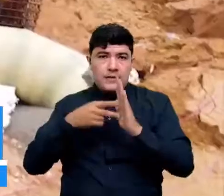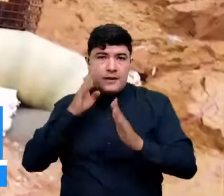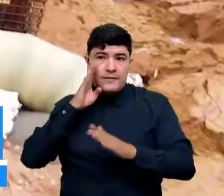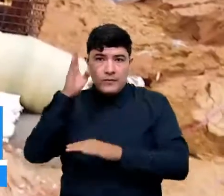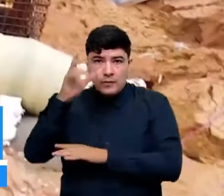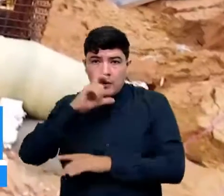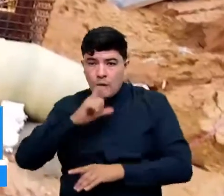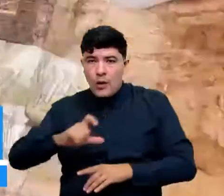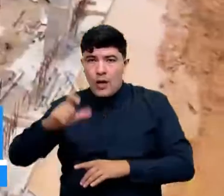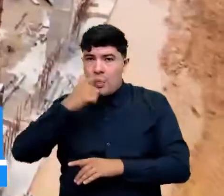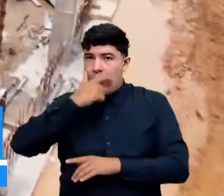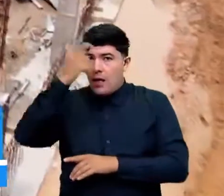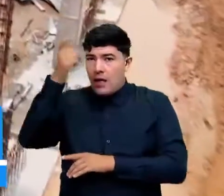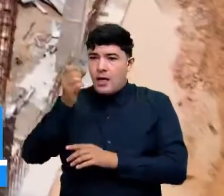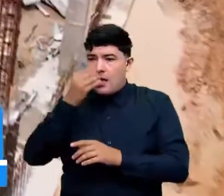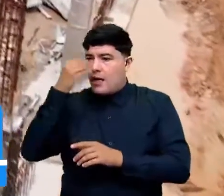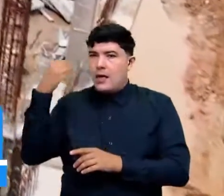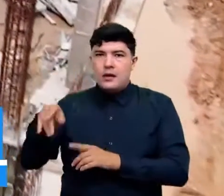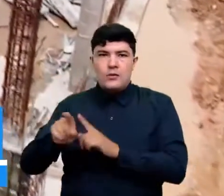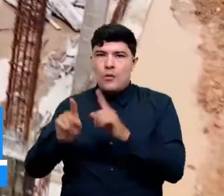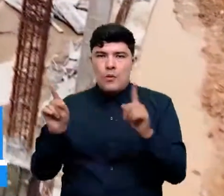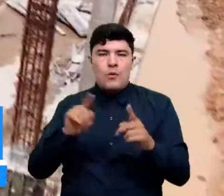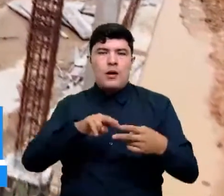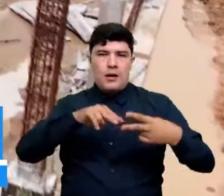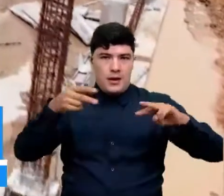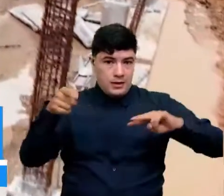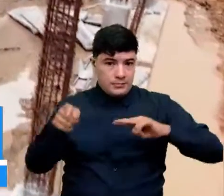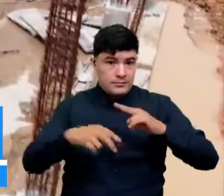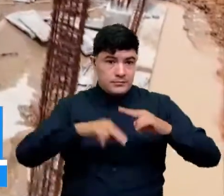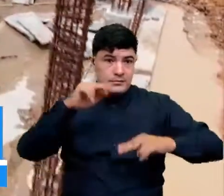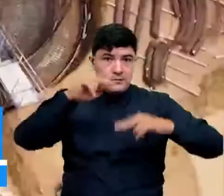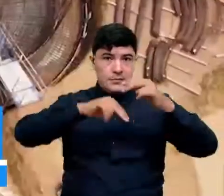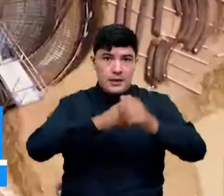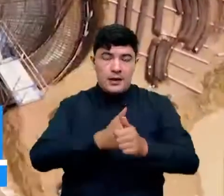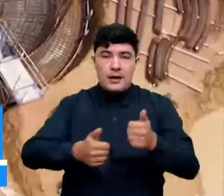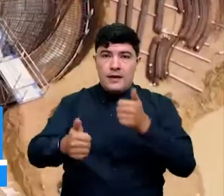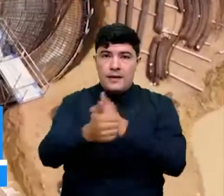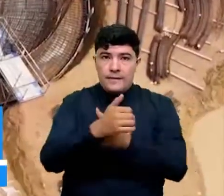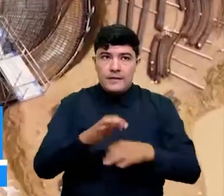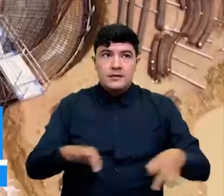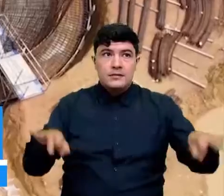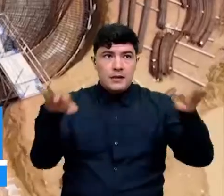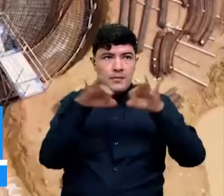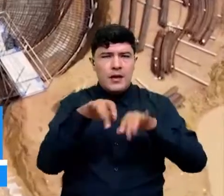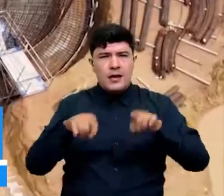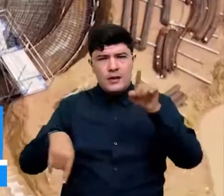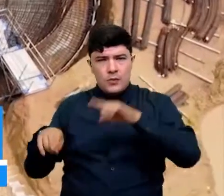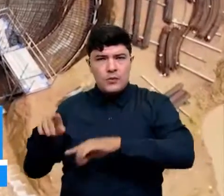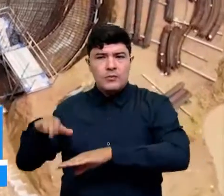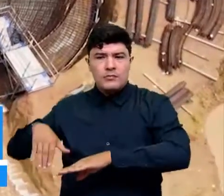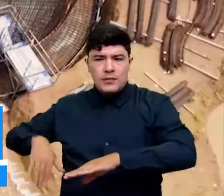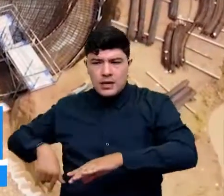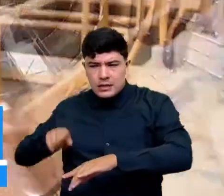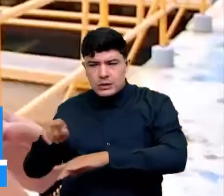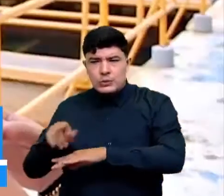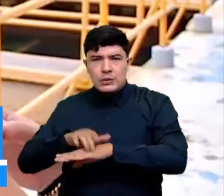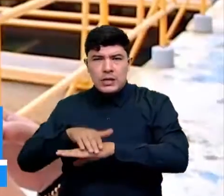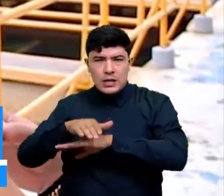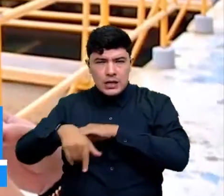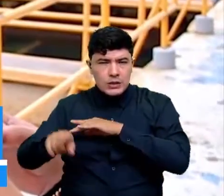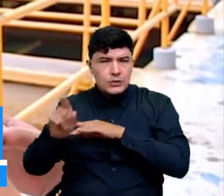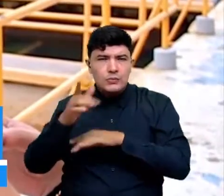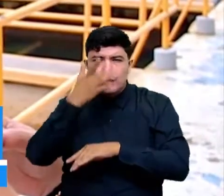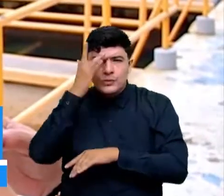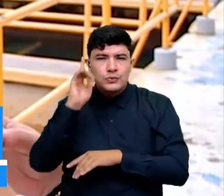elefante blanco, por el contrario, es una obra que está avanzando de manera significativa, que hemos tenido contratiempos a consecuencia de lo que se ha generado